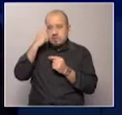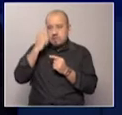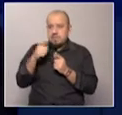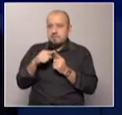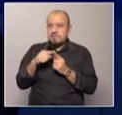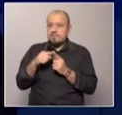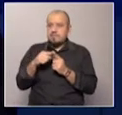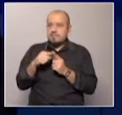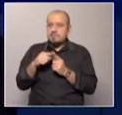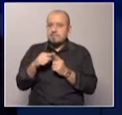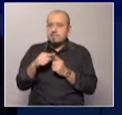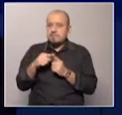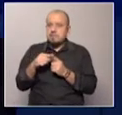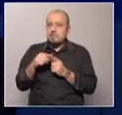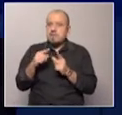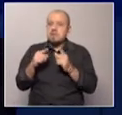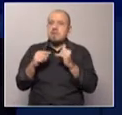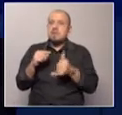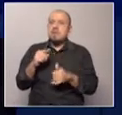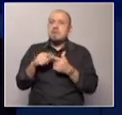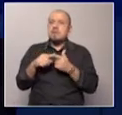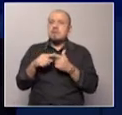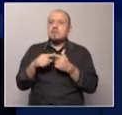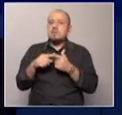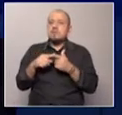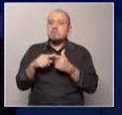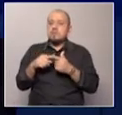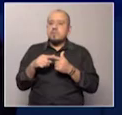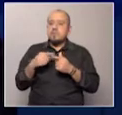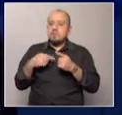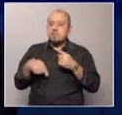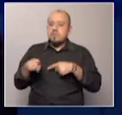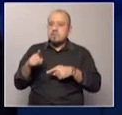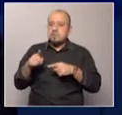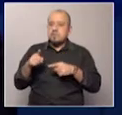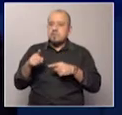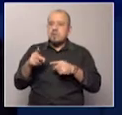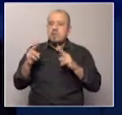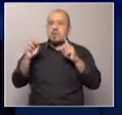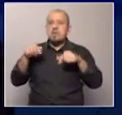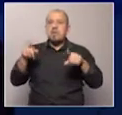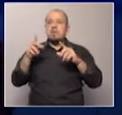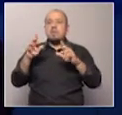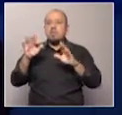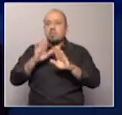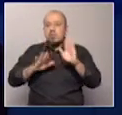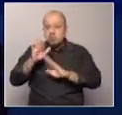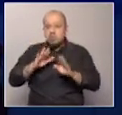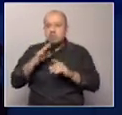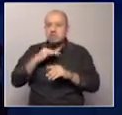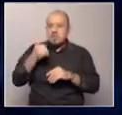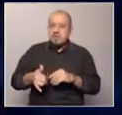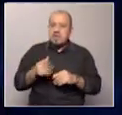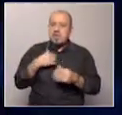que los delitos leves tengan otro tipo de transparencia de rendición de cuentas de resarcimiento del daño de justicia